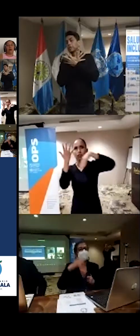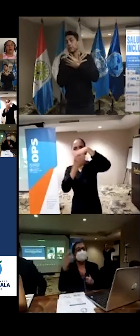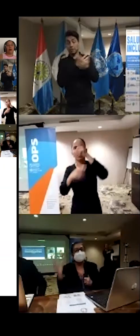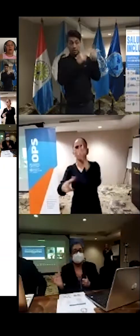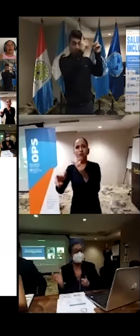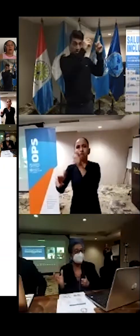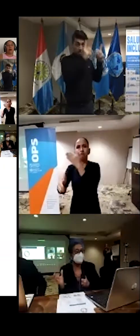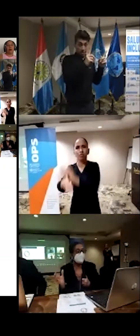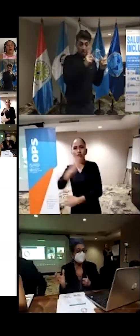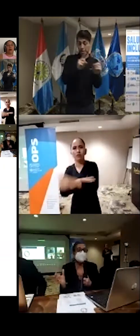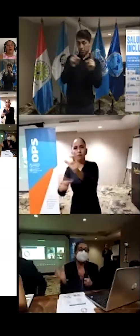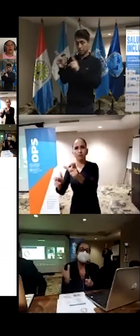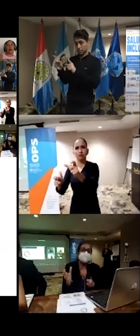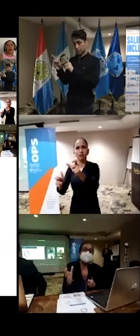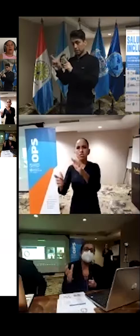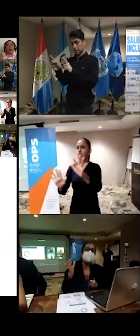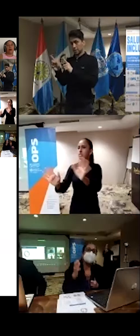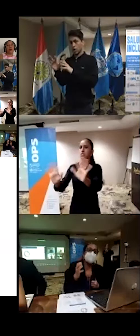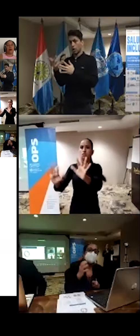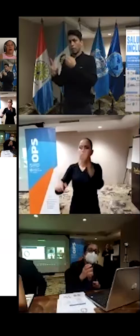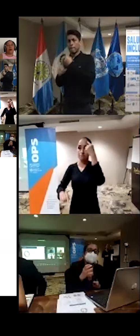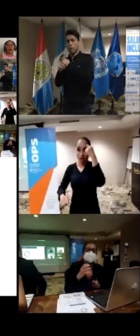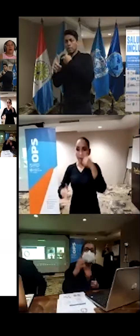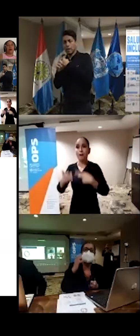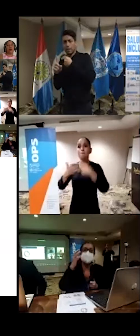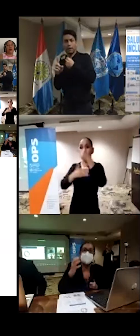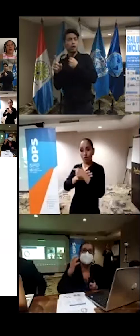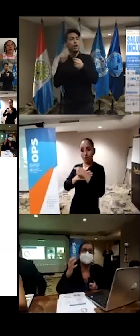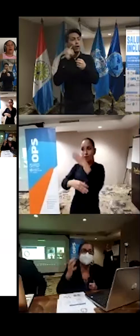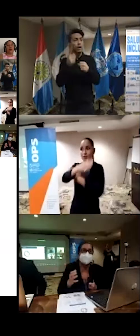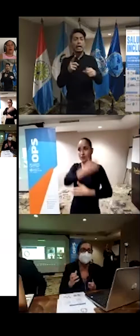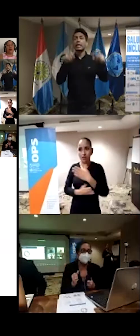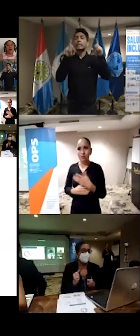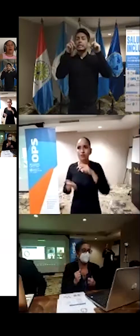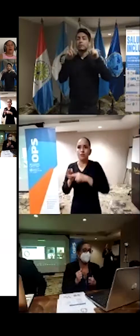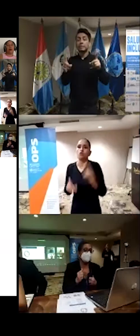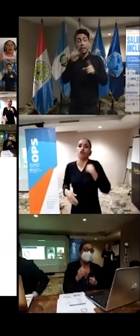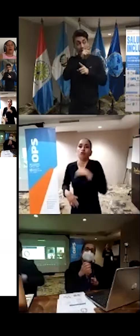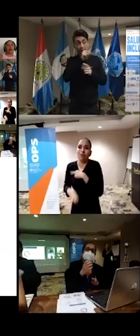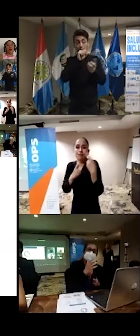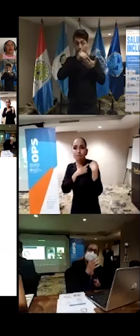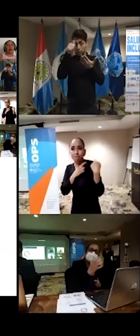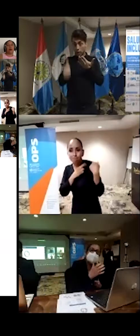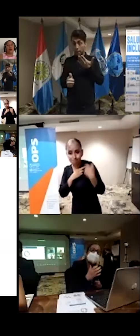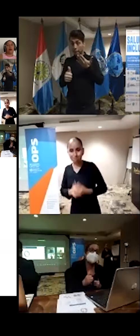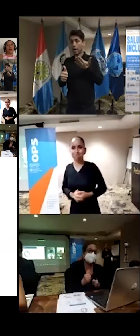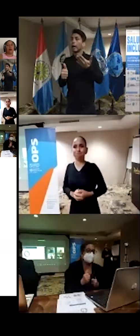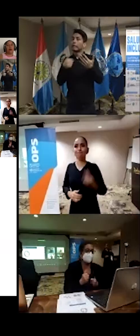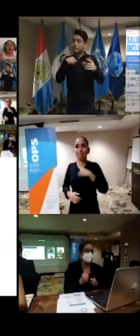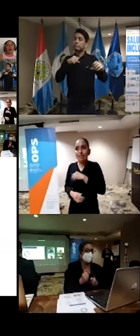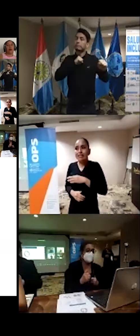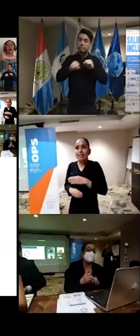una condición. Y realmente el programa de discapacidad se ha dado a la tarea de